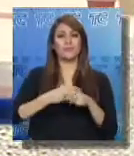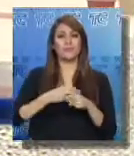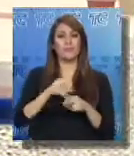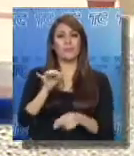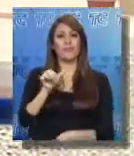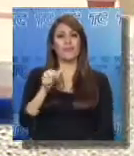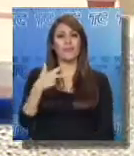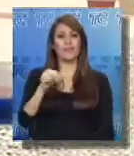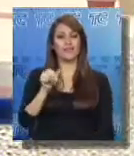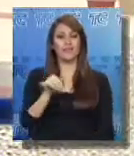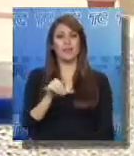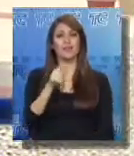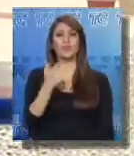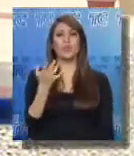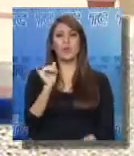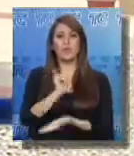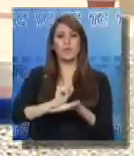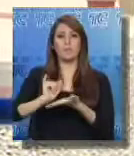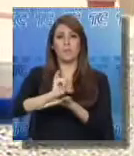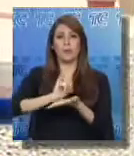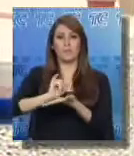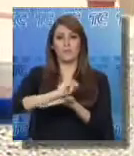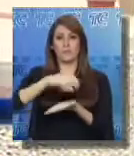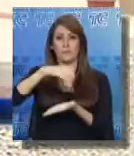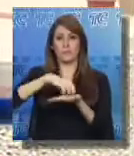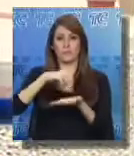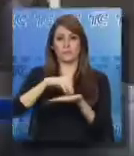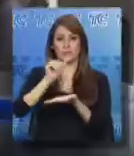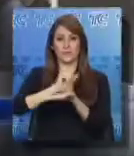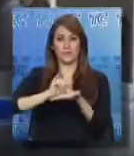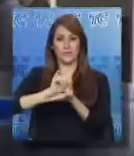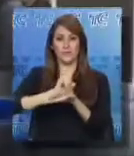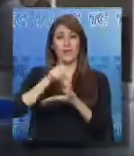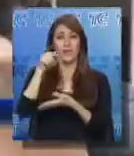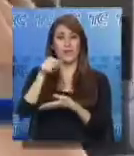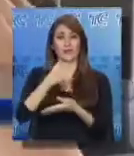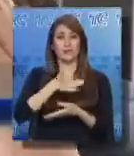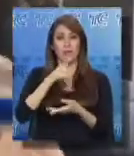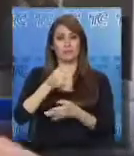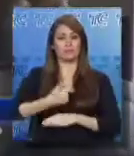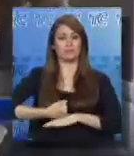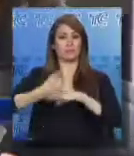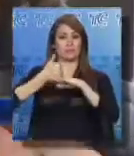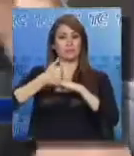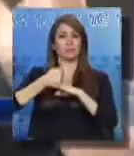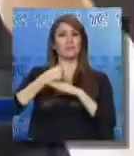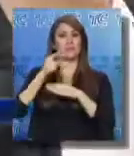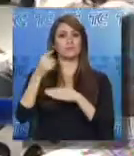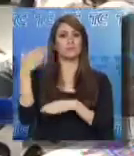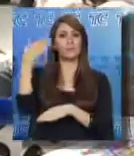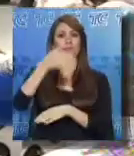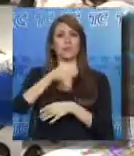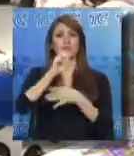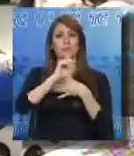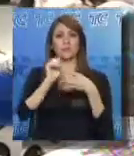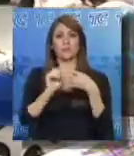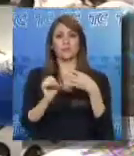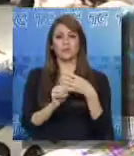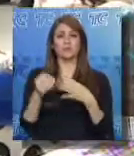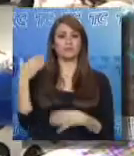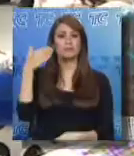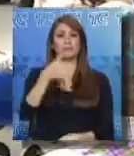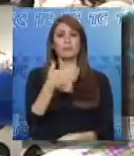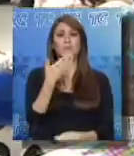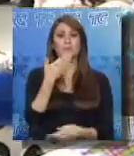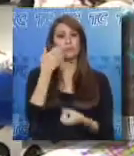Urcuquí, provincia de Imbabura. Aquí precisamente se reúne el secretario de Ciencia y Tecnología, René Ramírez, con estudiantes de la Universidad